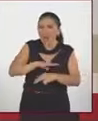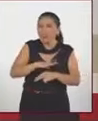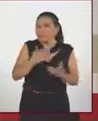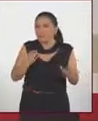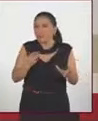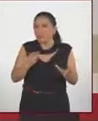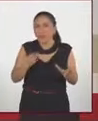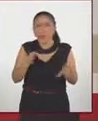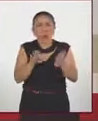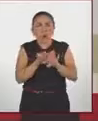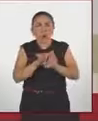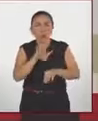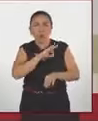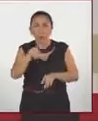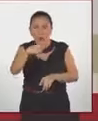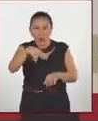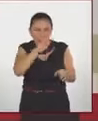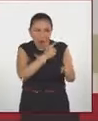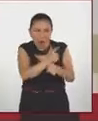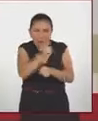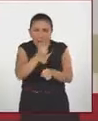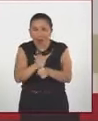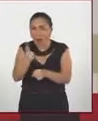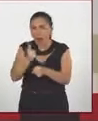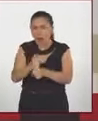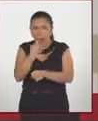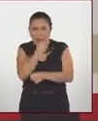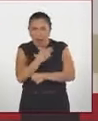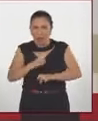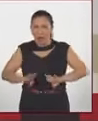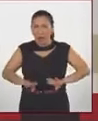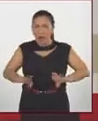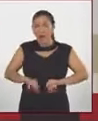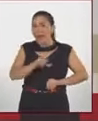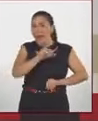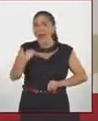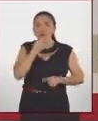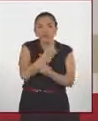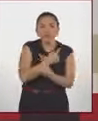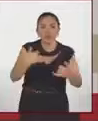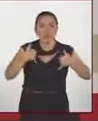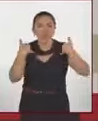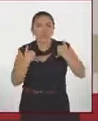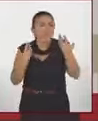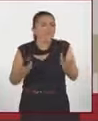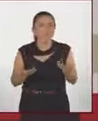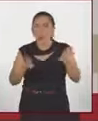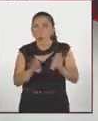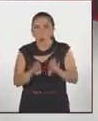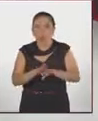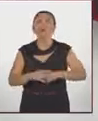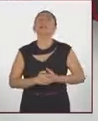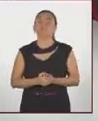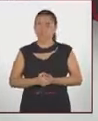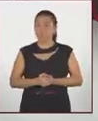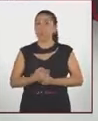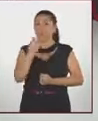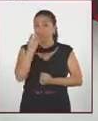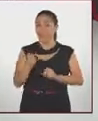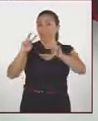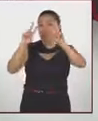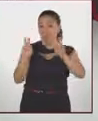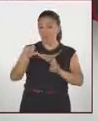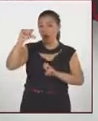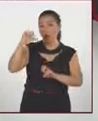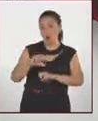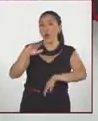qué manera se pueden identificar estas condiciones en las y los estudiantes? Bueno, para hablar acerca